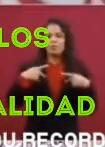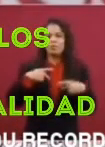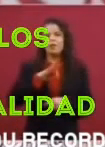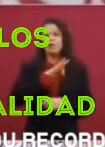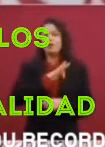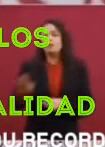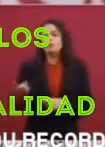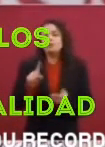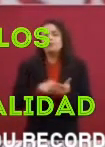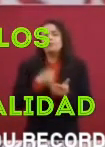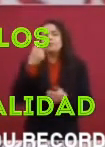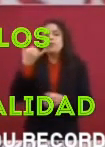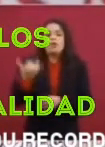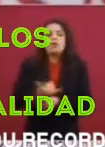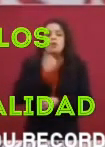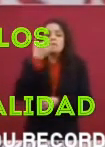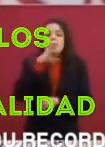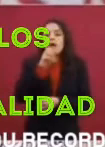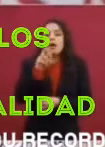porque así es.